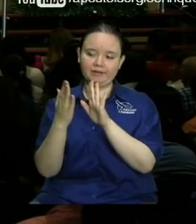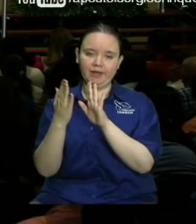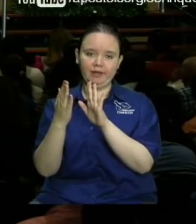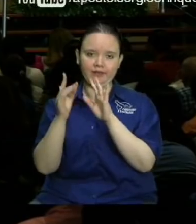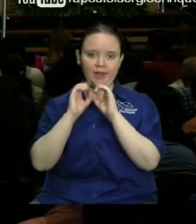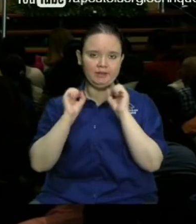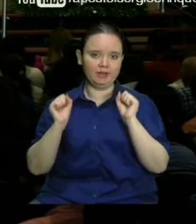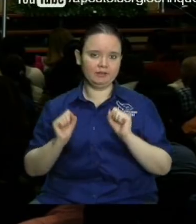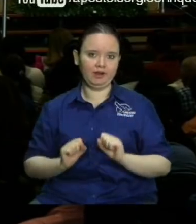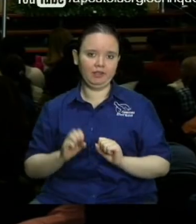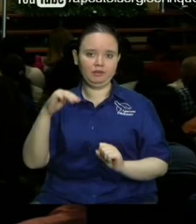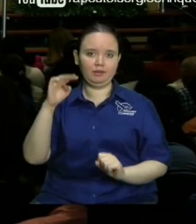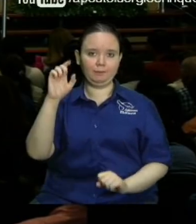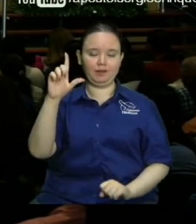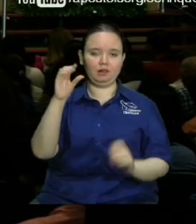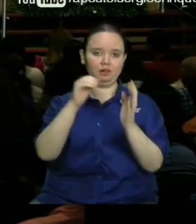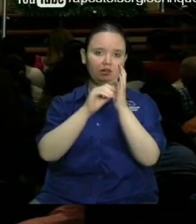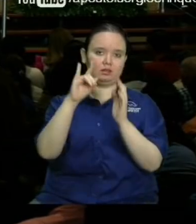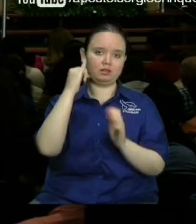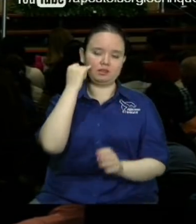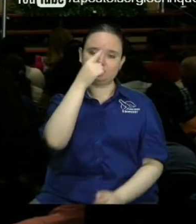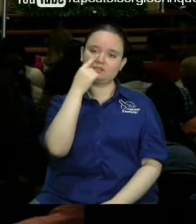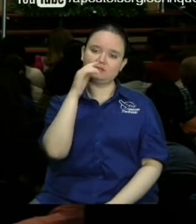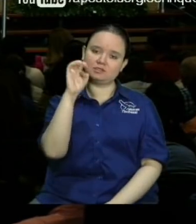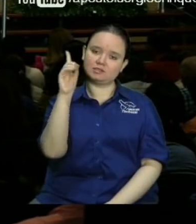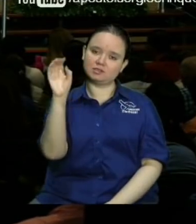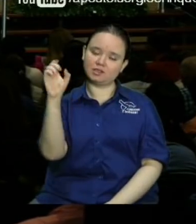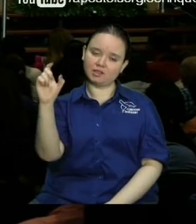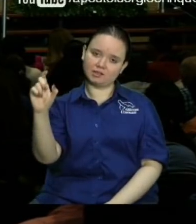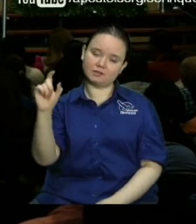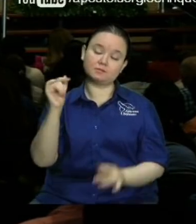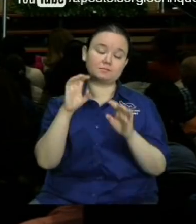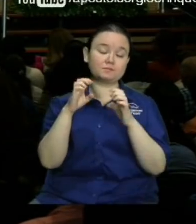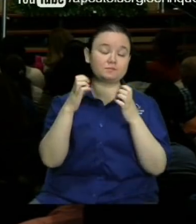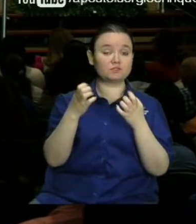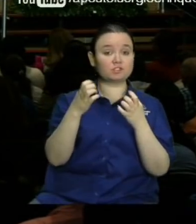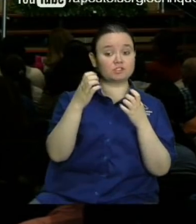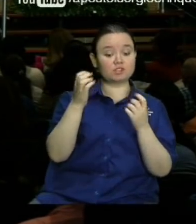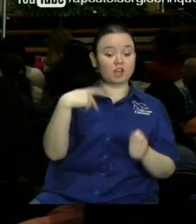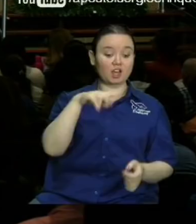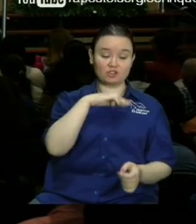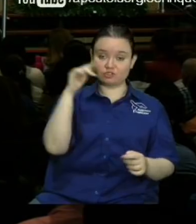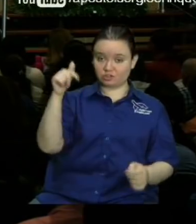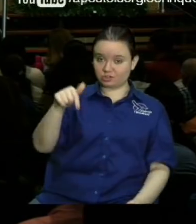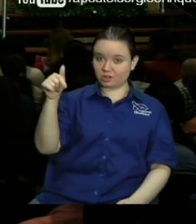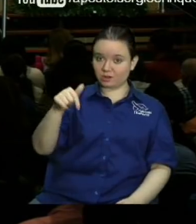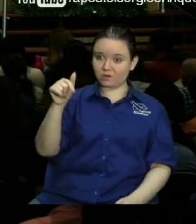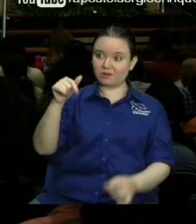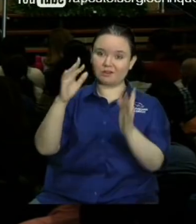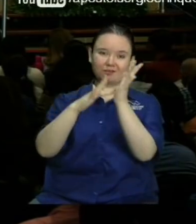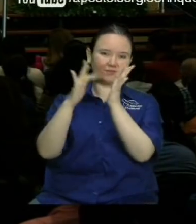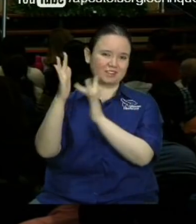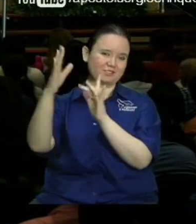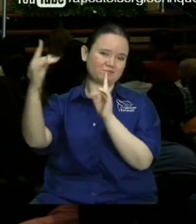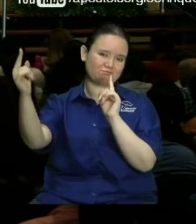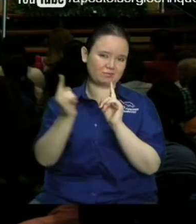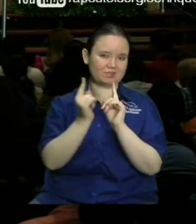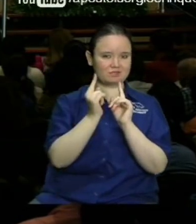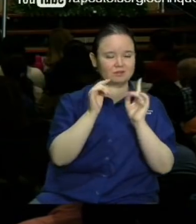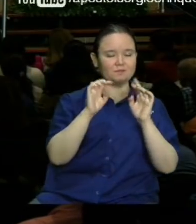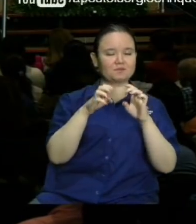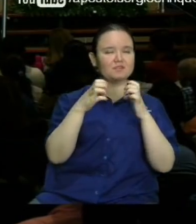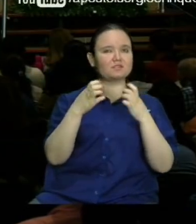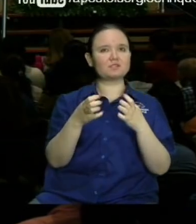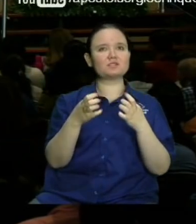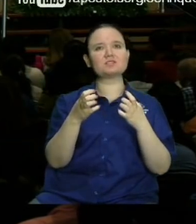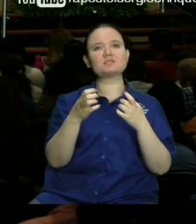Melquisedec, y a nosotros se nos aparece Cristo como sumo sacerdote. Para Israel es también el hebreo, y